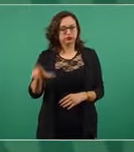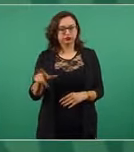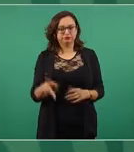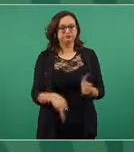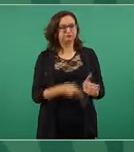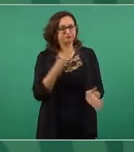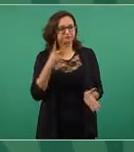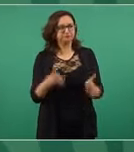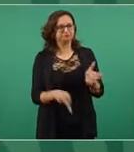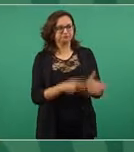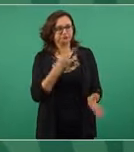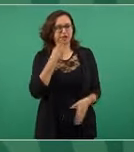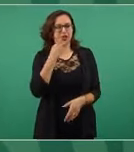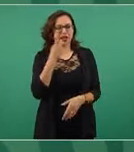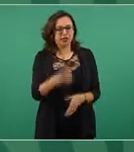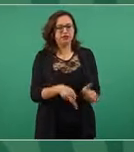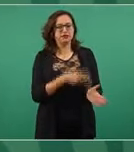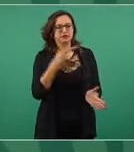Yo